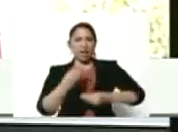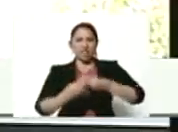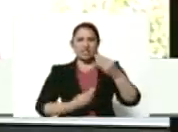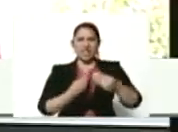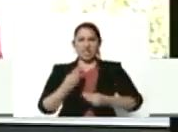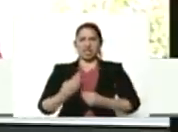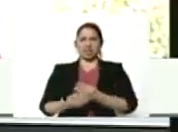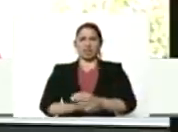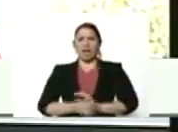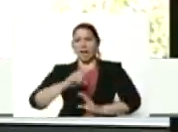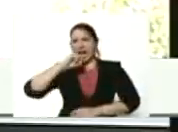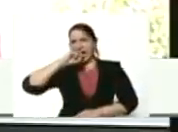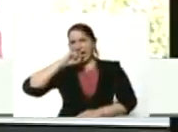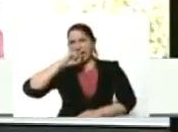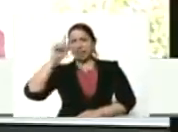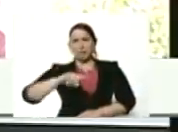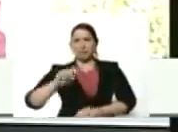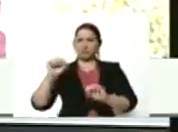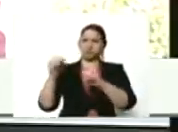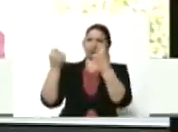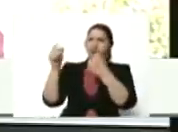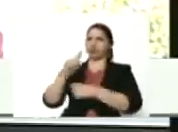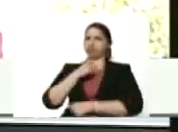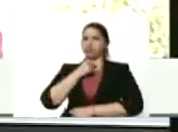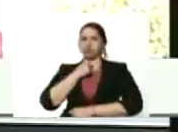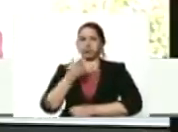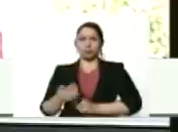celos, al negacionismo.